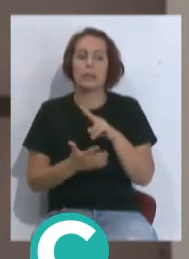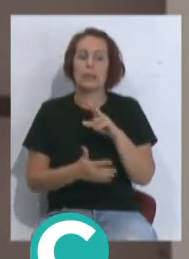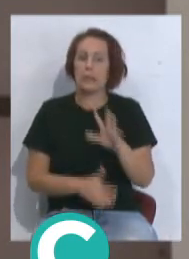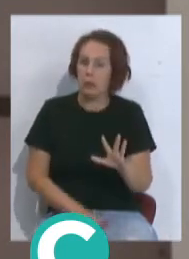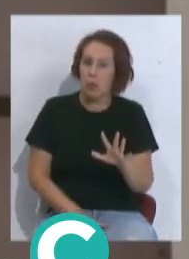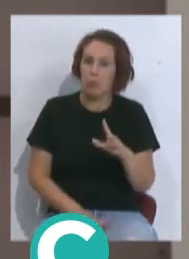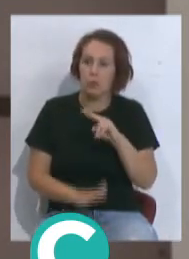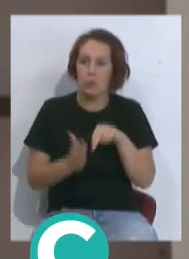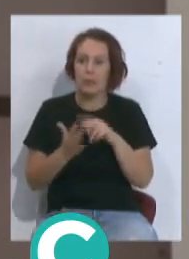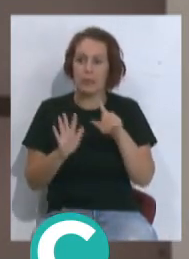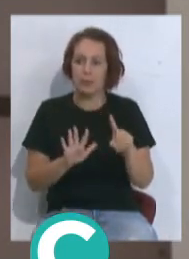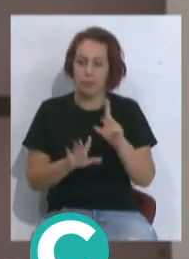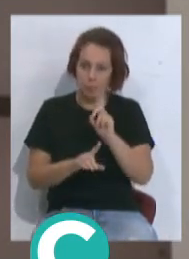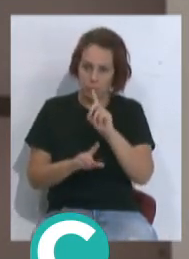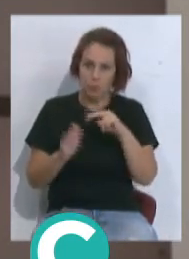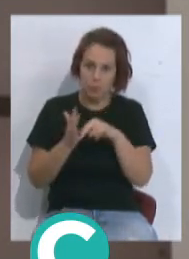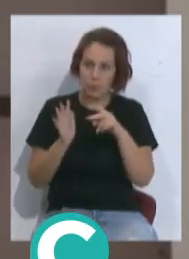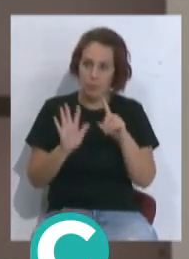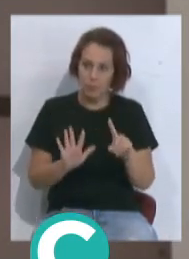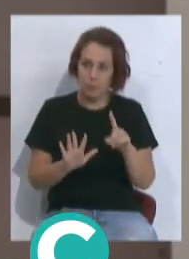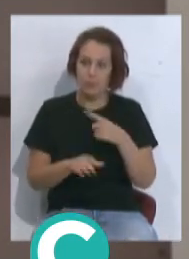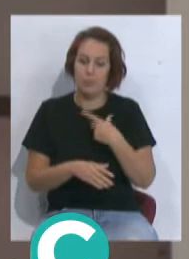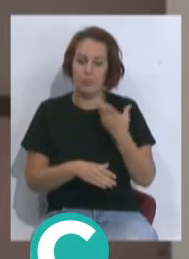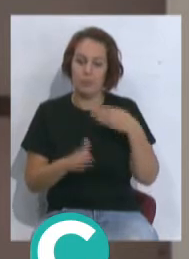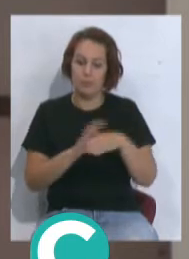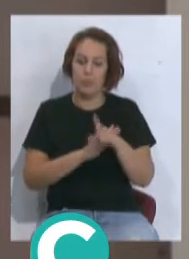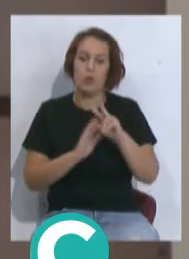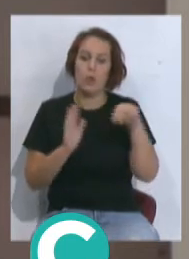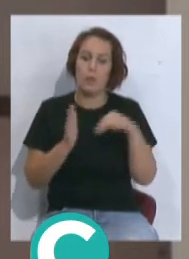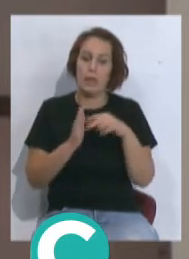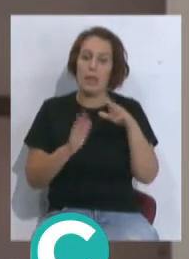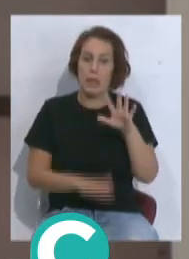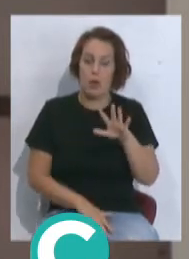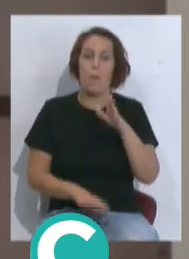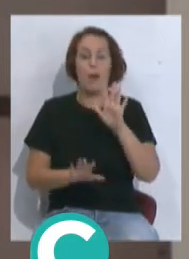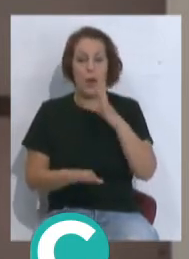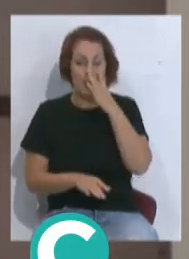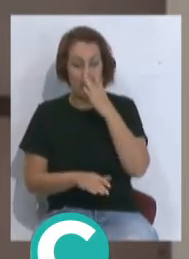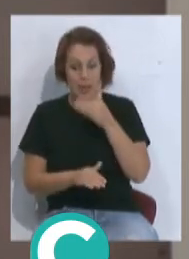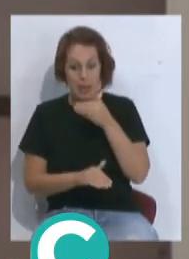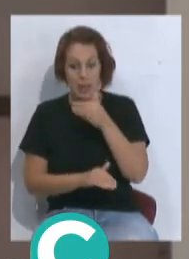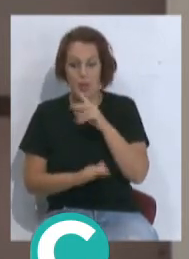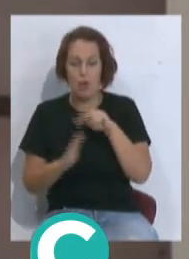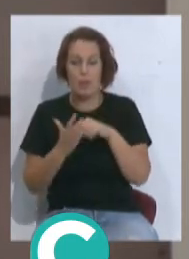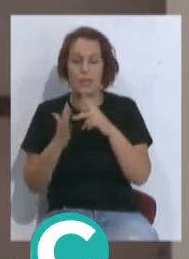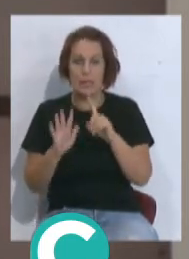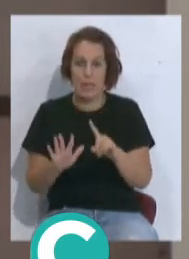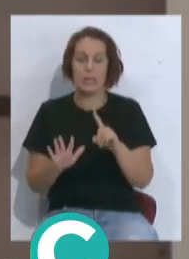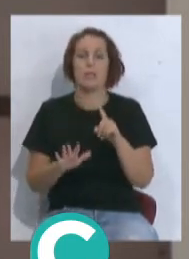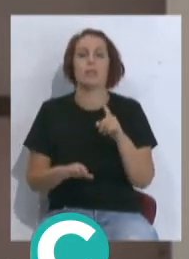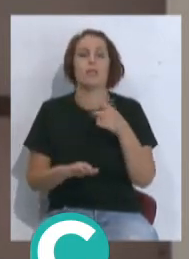2005, ¿no? 2006. No, 2006. 2006. Entró en 2005, pero el carnaval sería el 2006, claro. Exacto. Bueno. 2006, pues mira, desde 2006